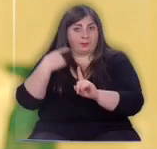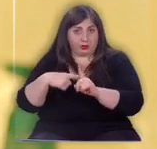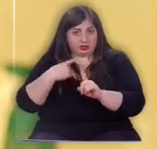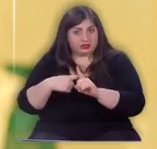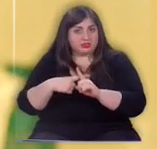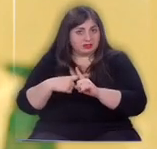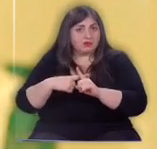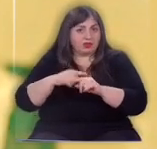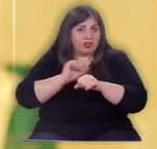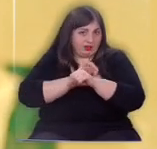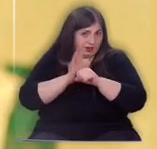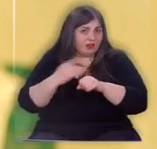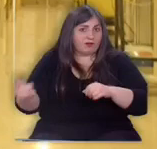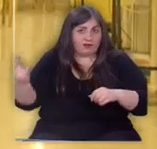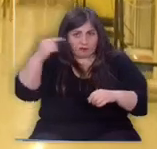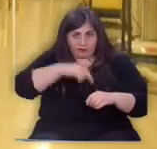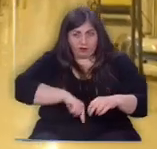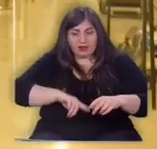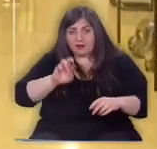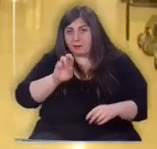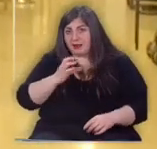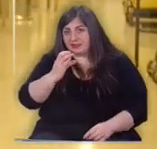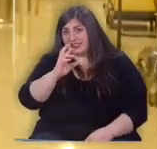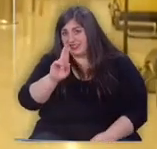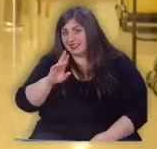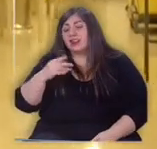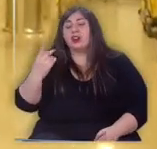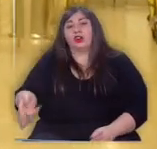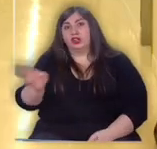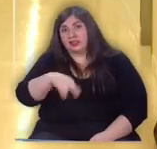positivo de coronavirus, vuelve a tomarse el PCR y vuelve a